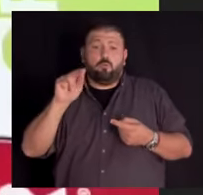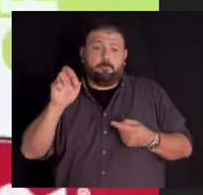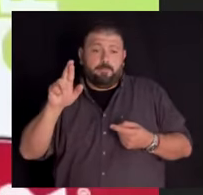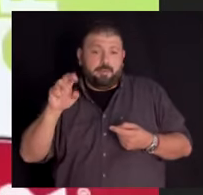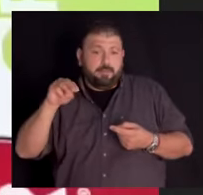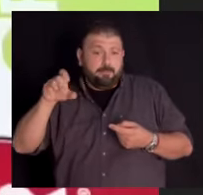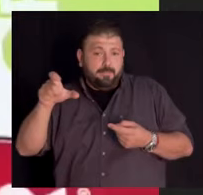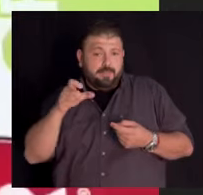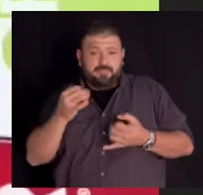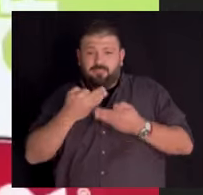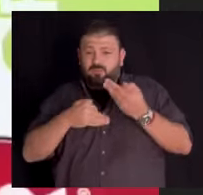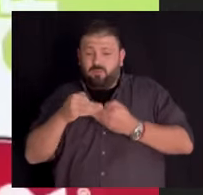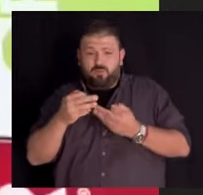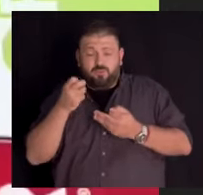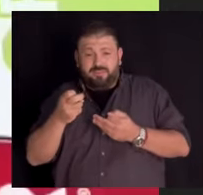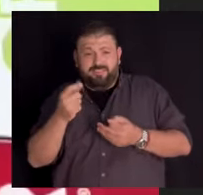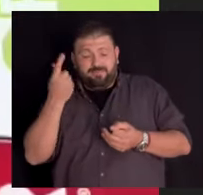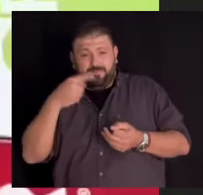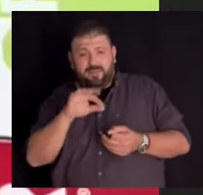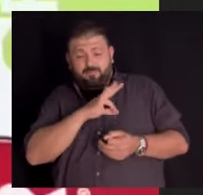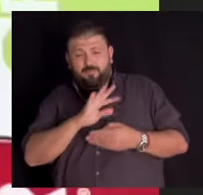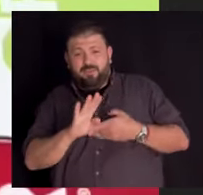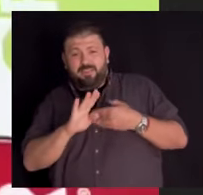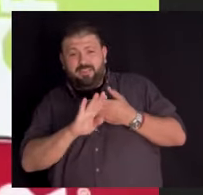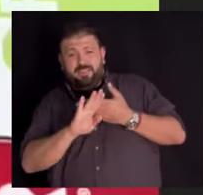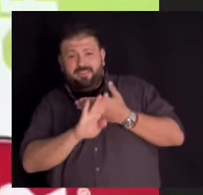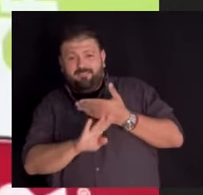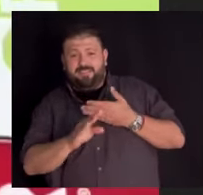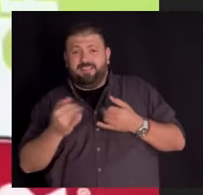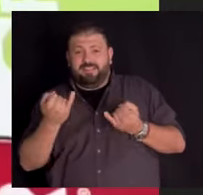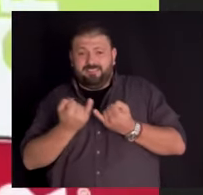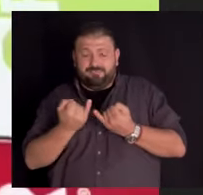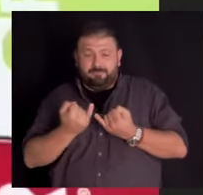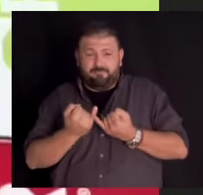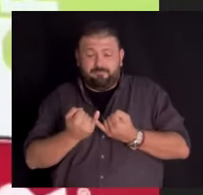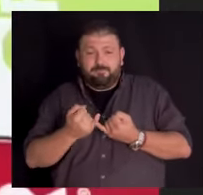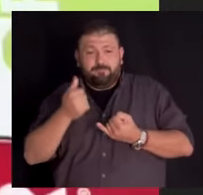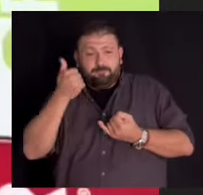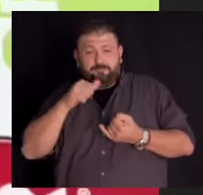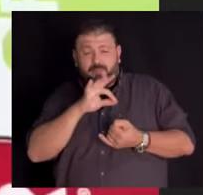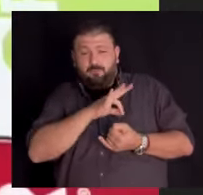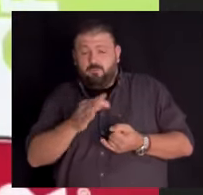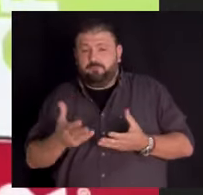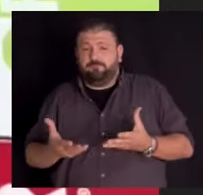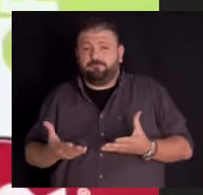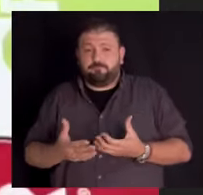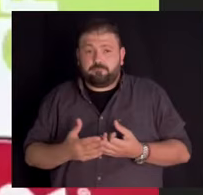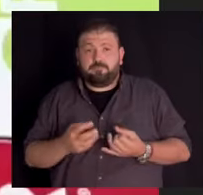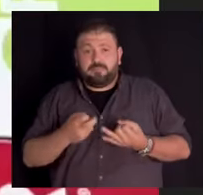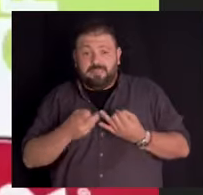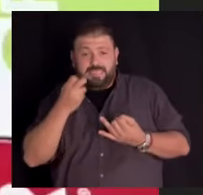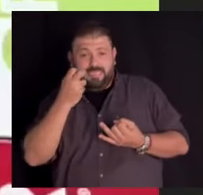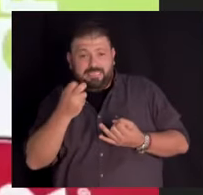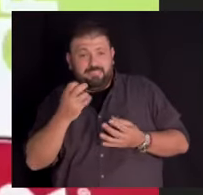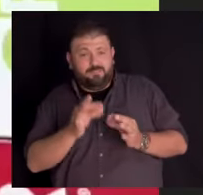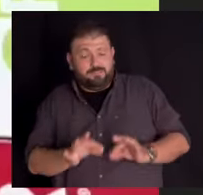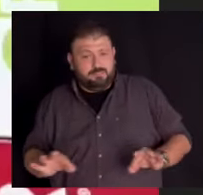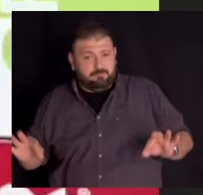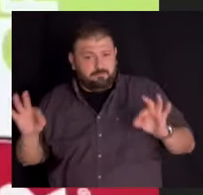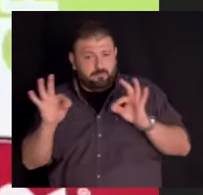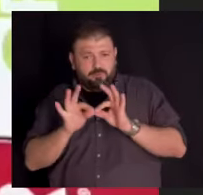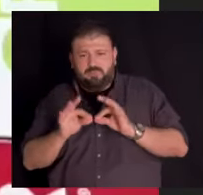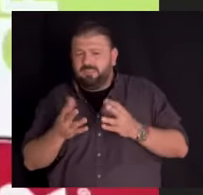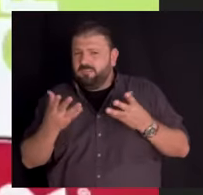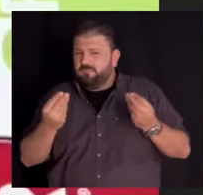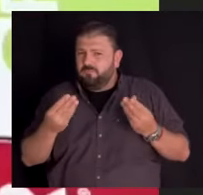atendemos nuestro sistema nervioso y evitamos que los niveles de histamina sean muy altos. Aquí esto es importante.